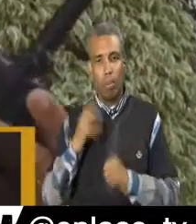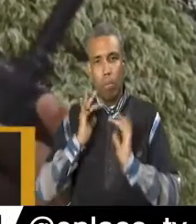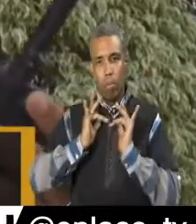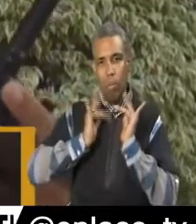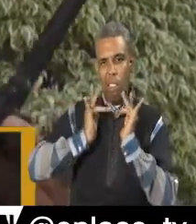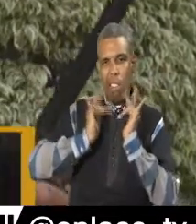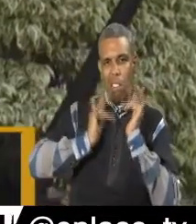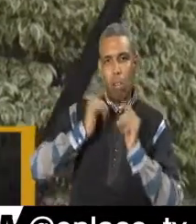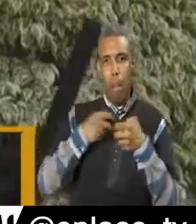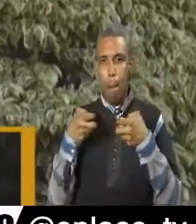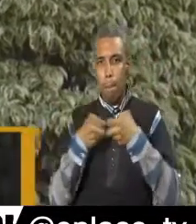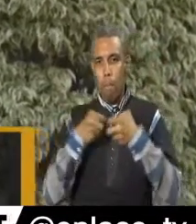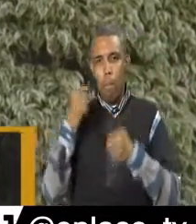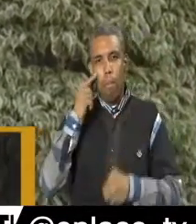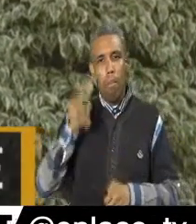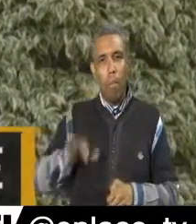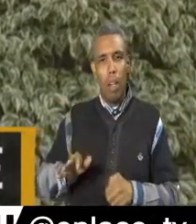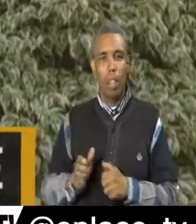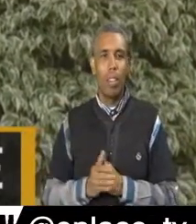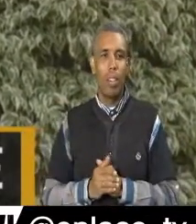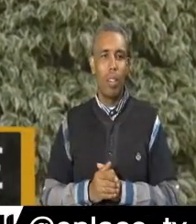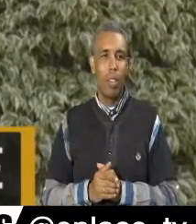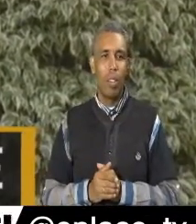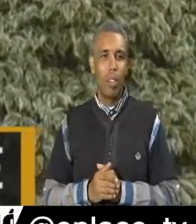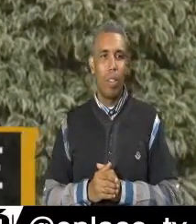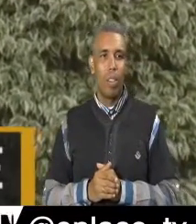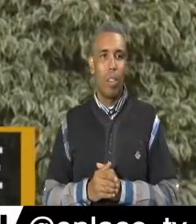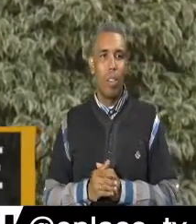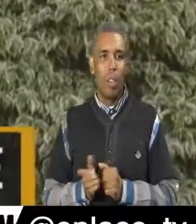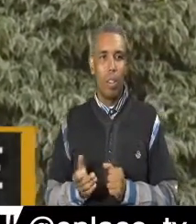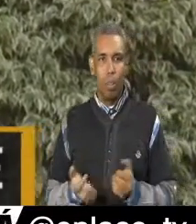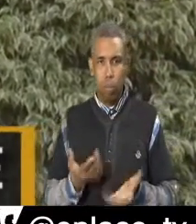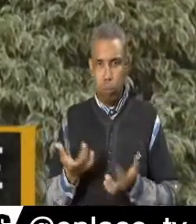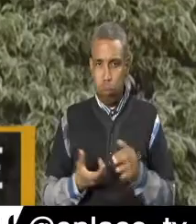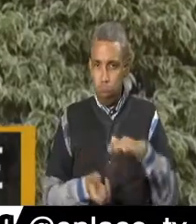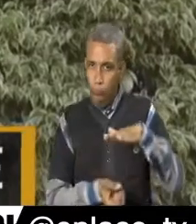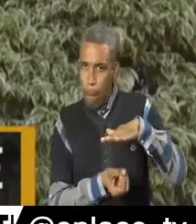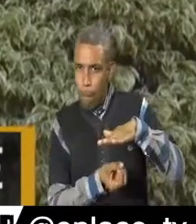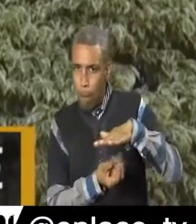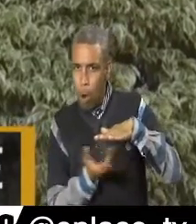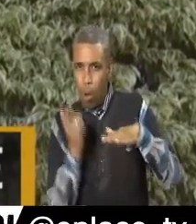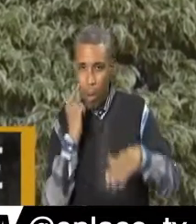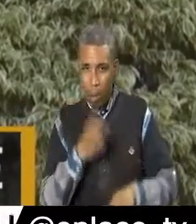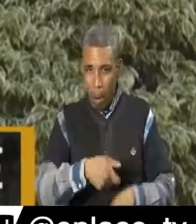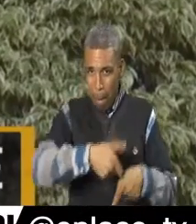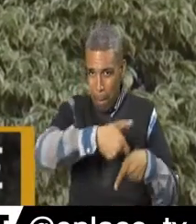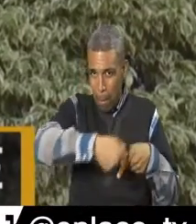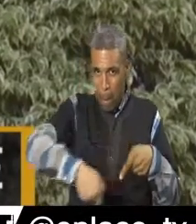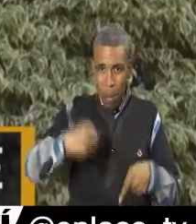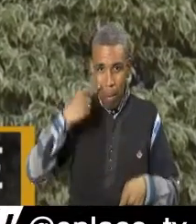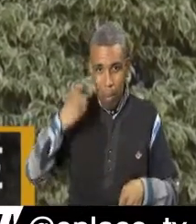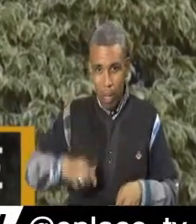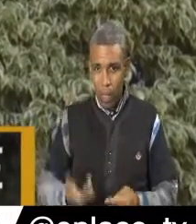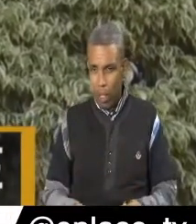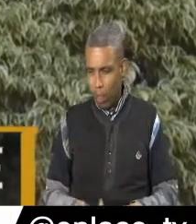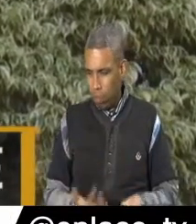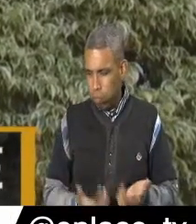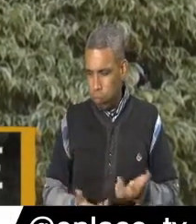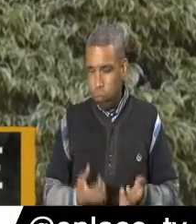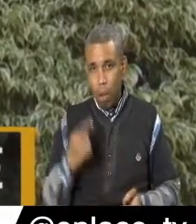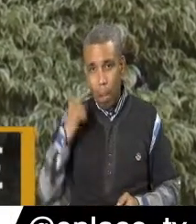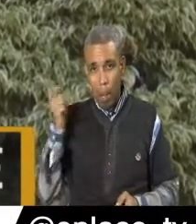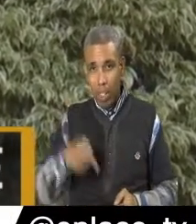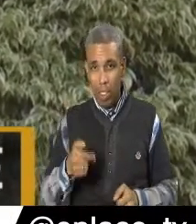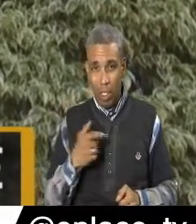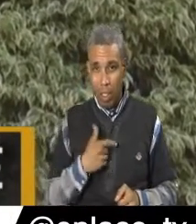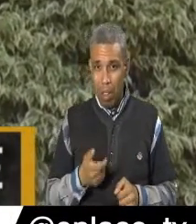en la olla de la donde preparamos el maíz. Cuando se conectó, de una hizo un corto y de una, o sea,